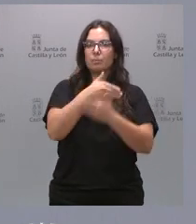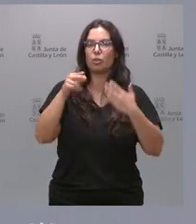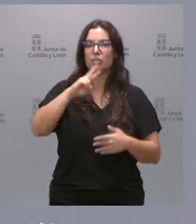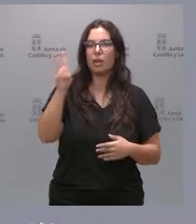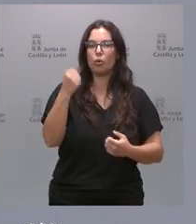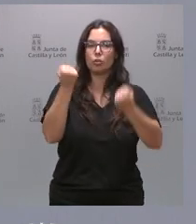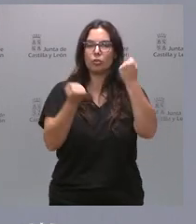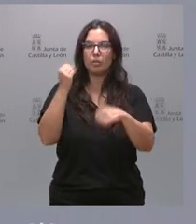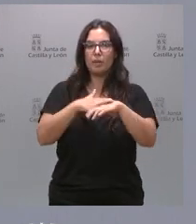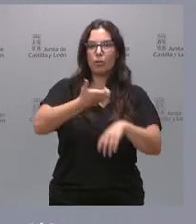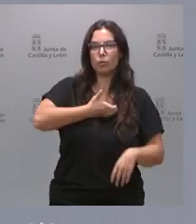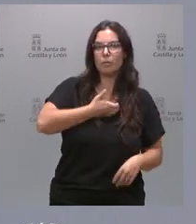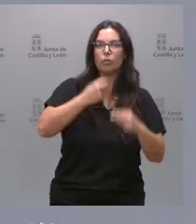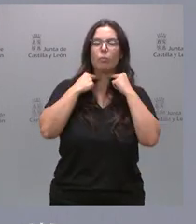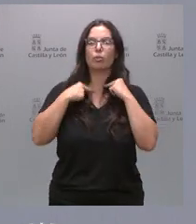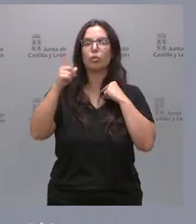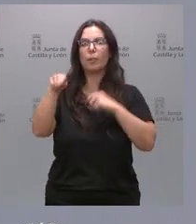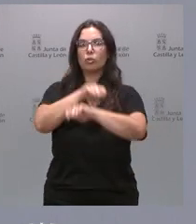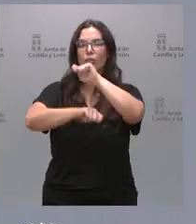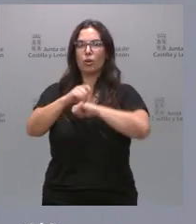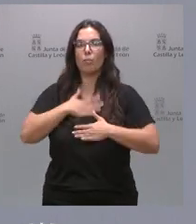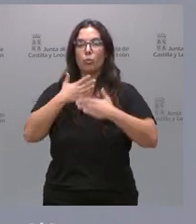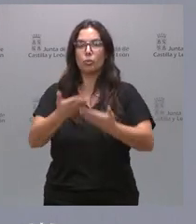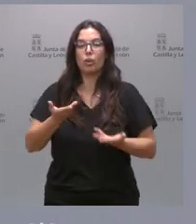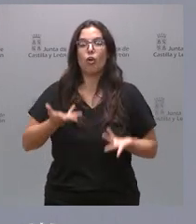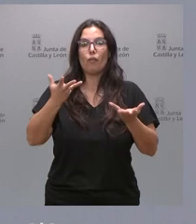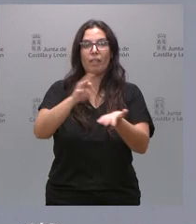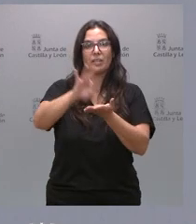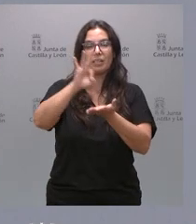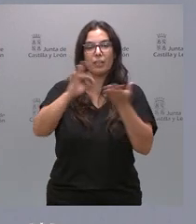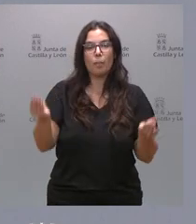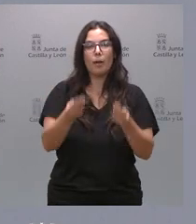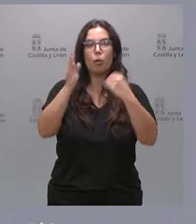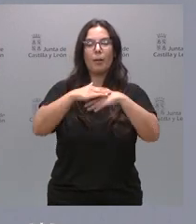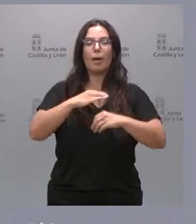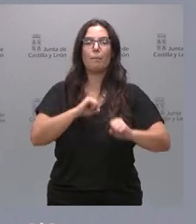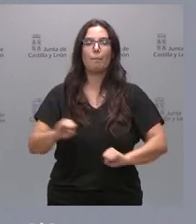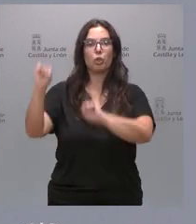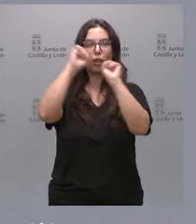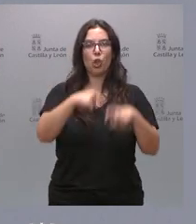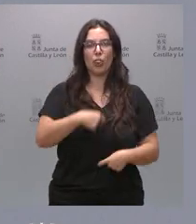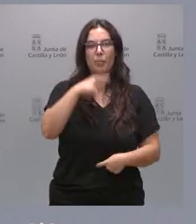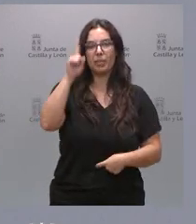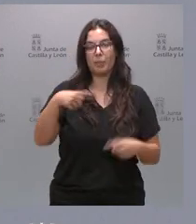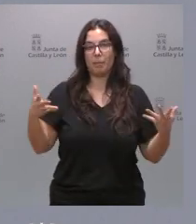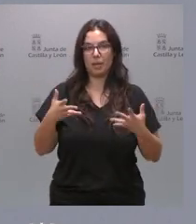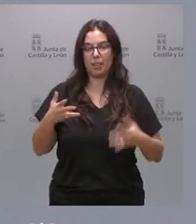para entidades locales y asociaciones de voluntarios que presten un mejor servicio en protección civil y emergencias